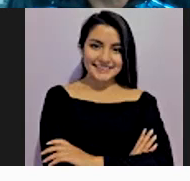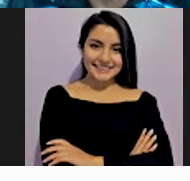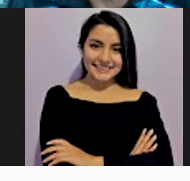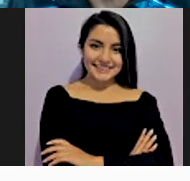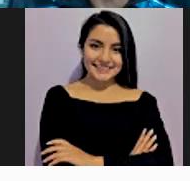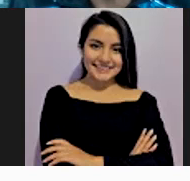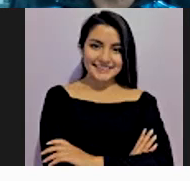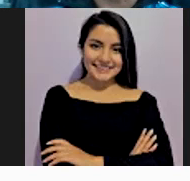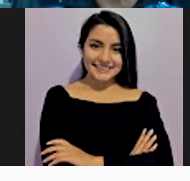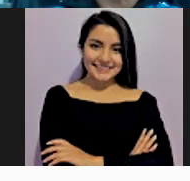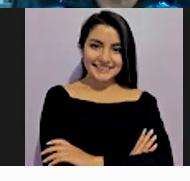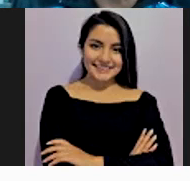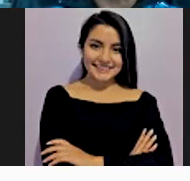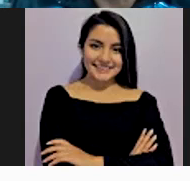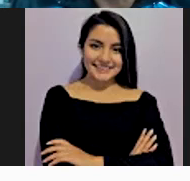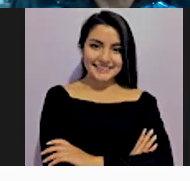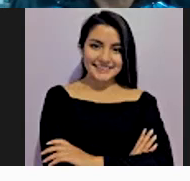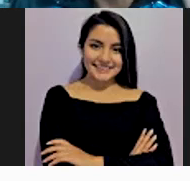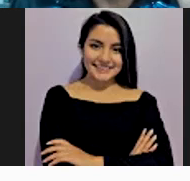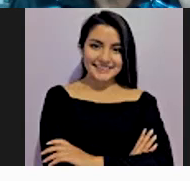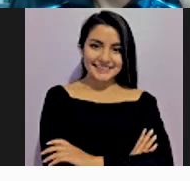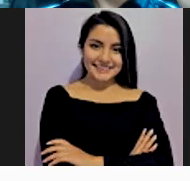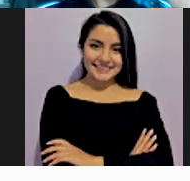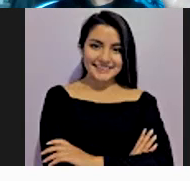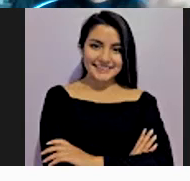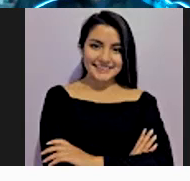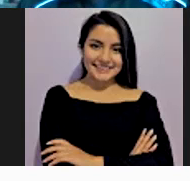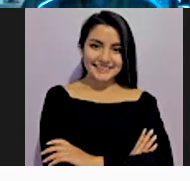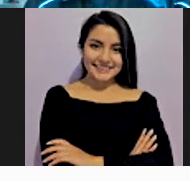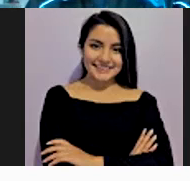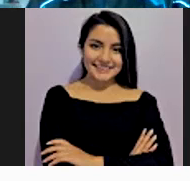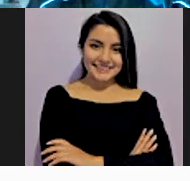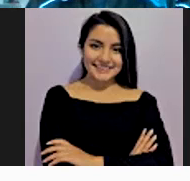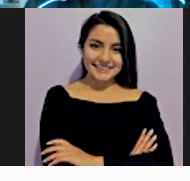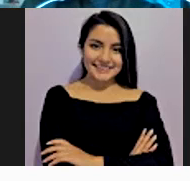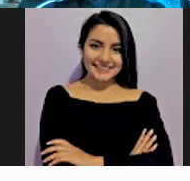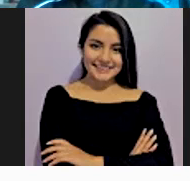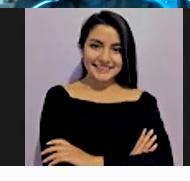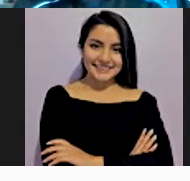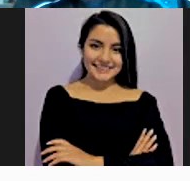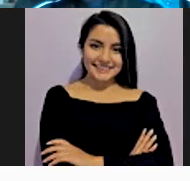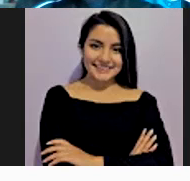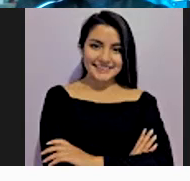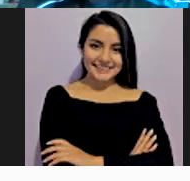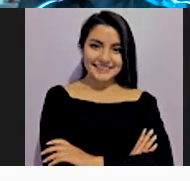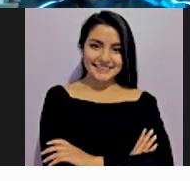crítico. ¿Se da cuenta? Todo está ligado a ese campo acá. ¿Sí? ¿Estamos de acuerdo?